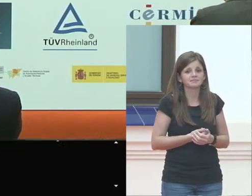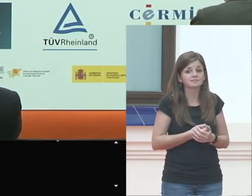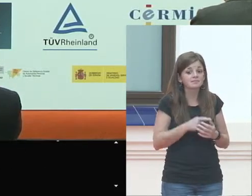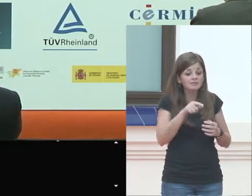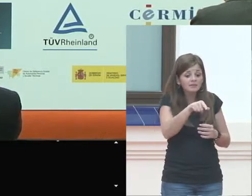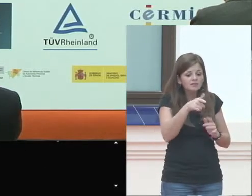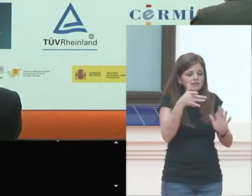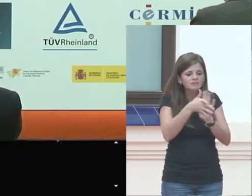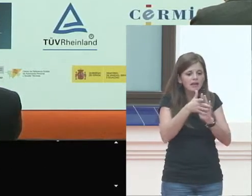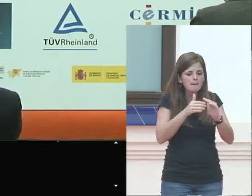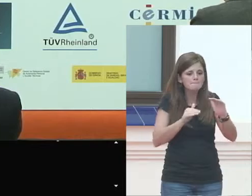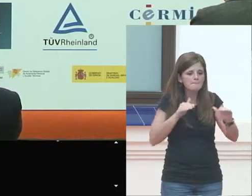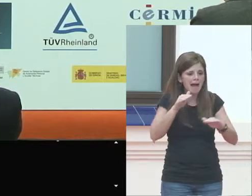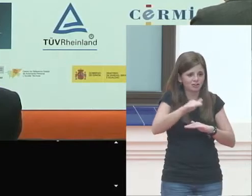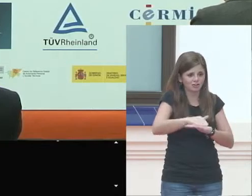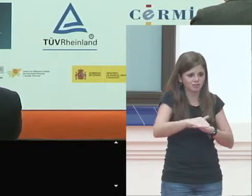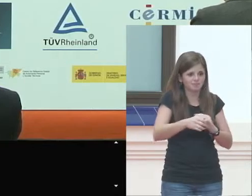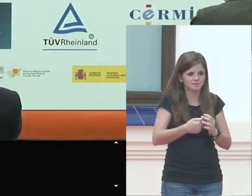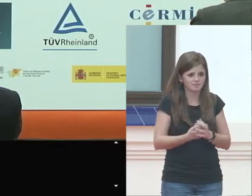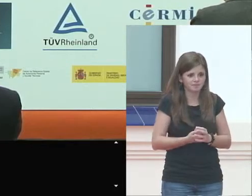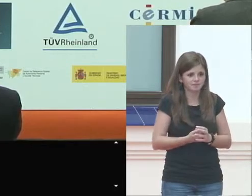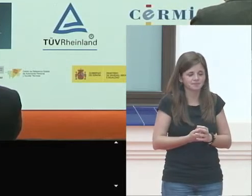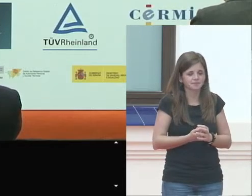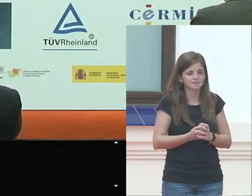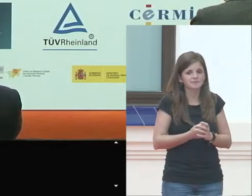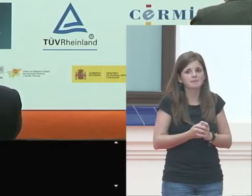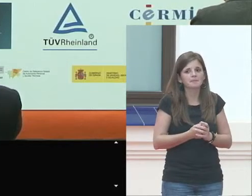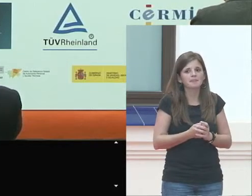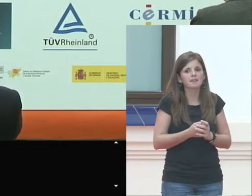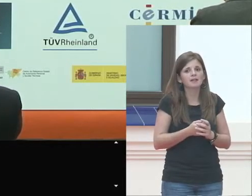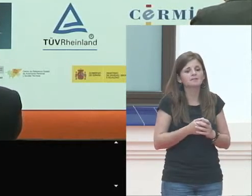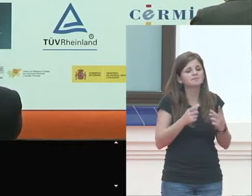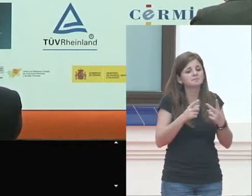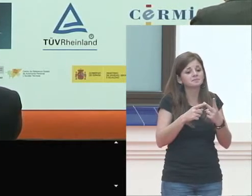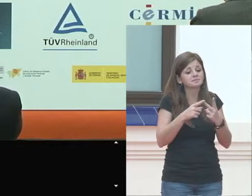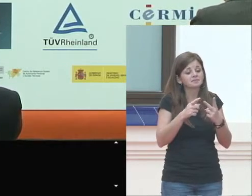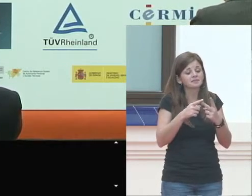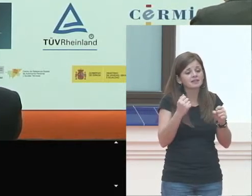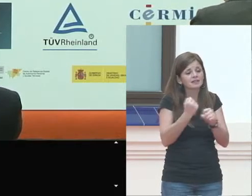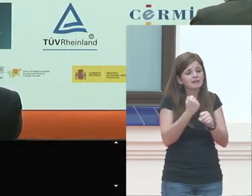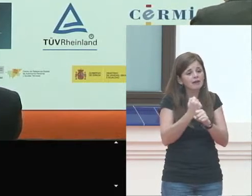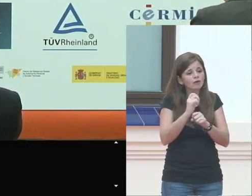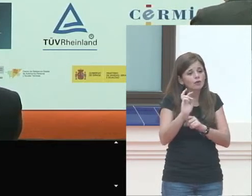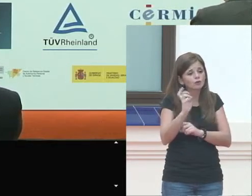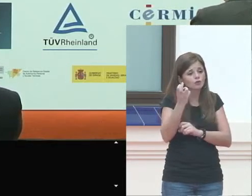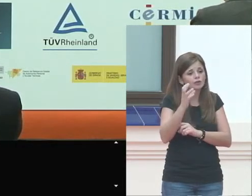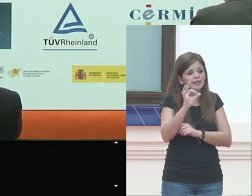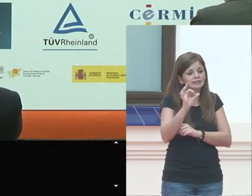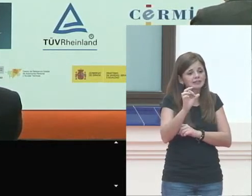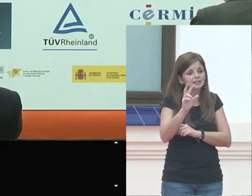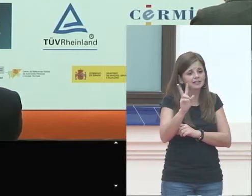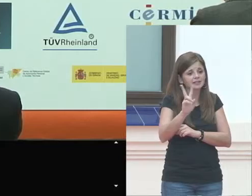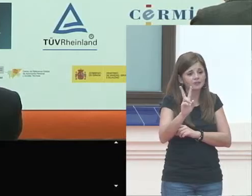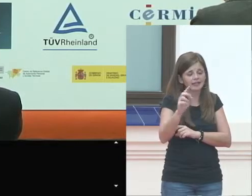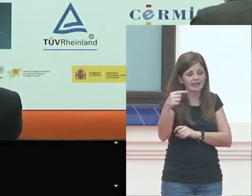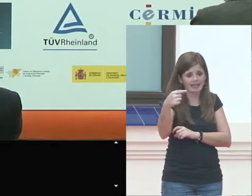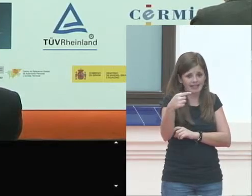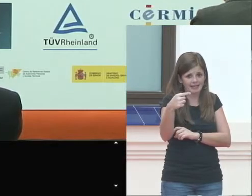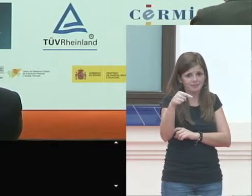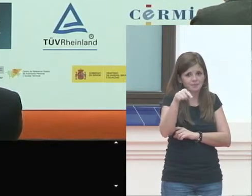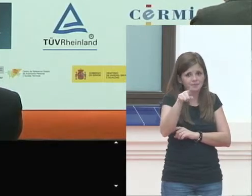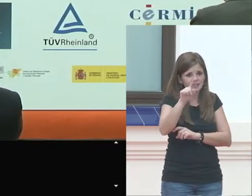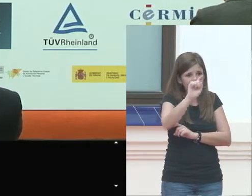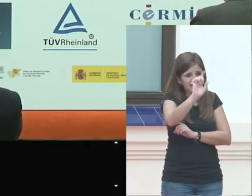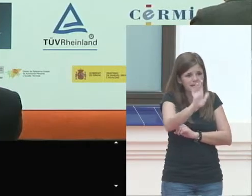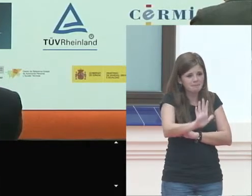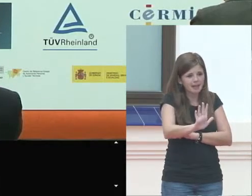paso. Otro, un trabajo que se llamaba SVG, que son imágenes